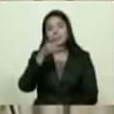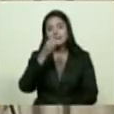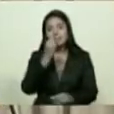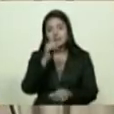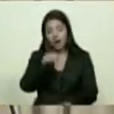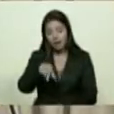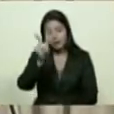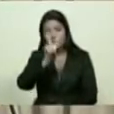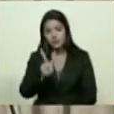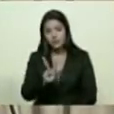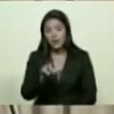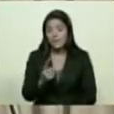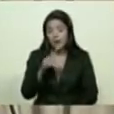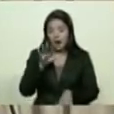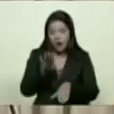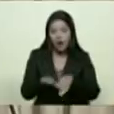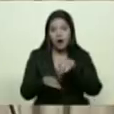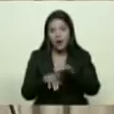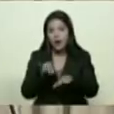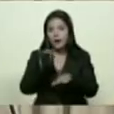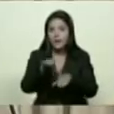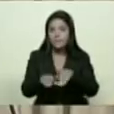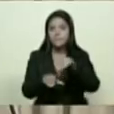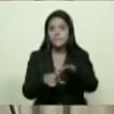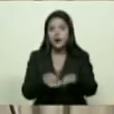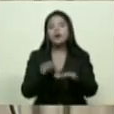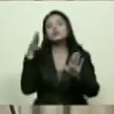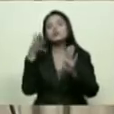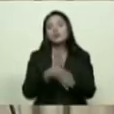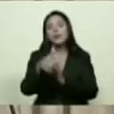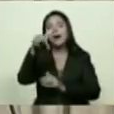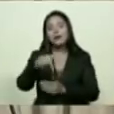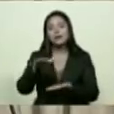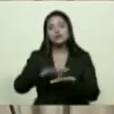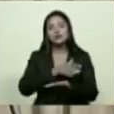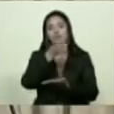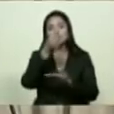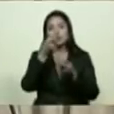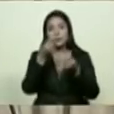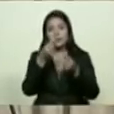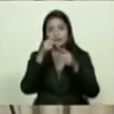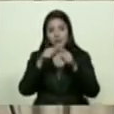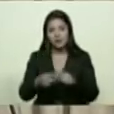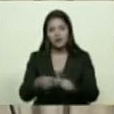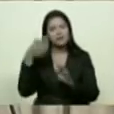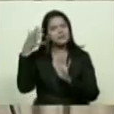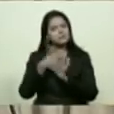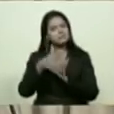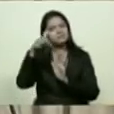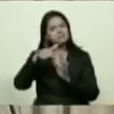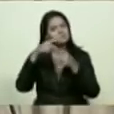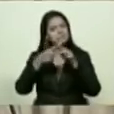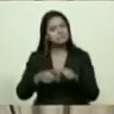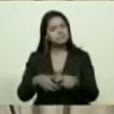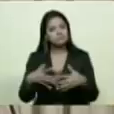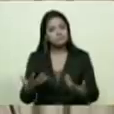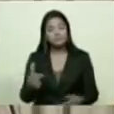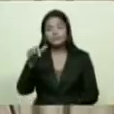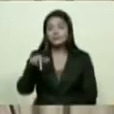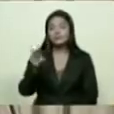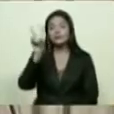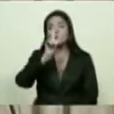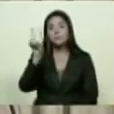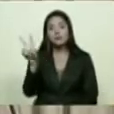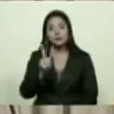primeros pasos que estamos dando desde la superintendencia. Esto significa que